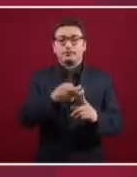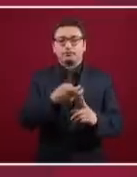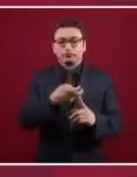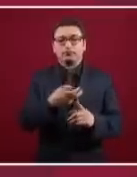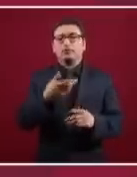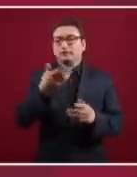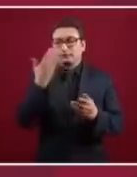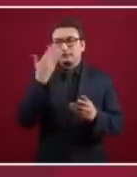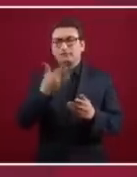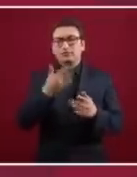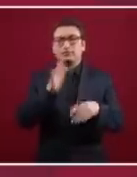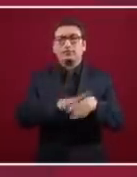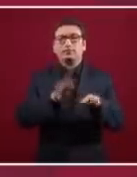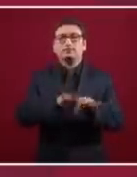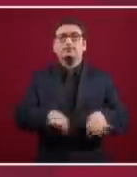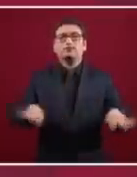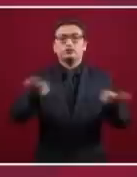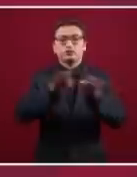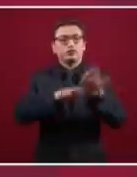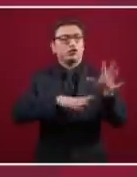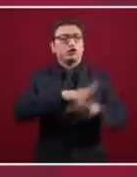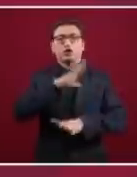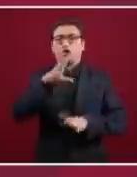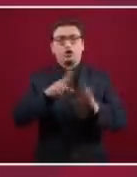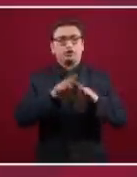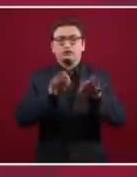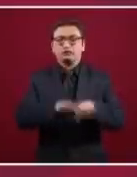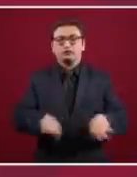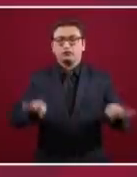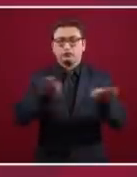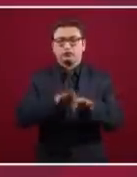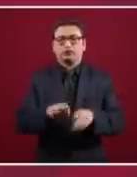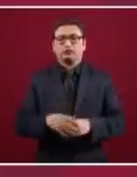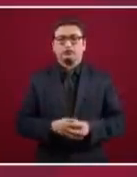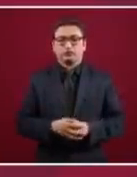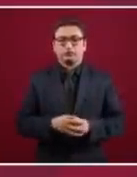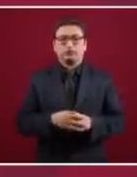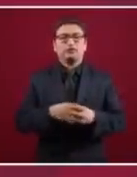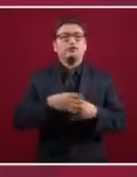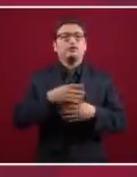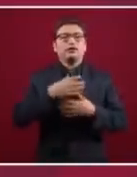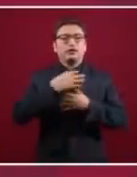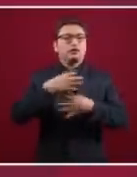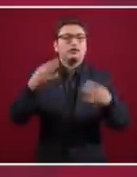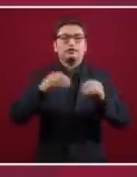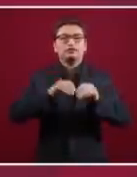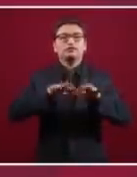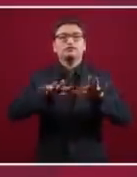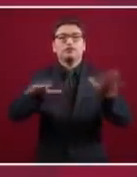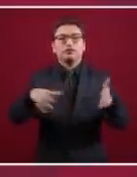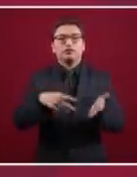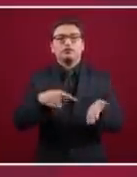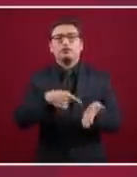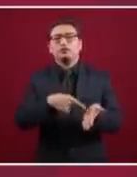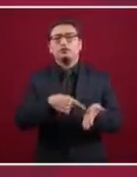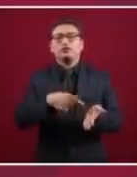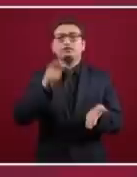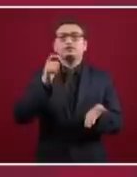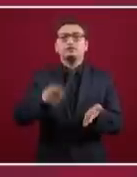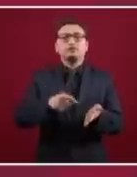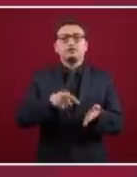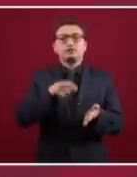lo que más nos interesaba de todo dar a conocer que se